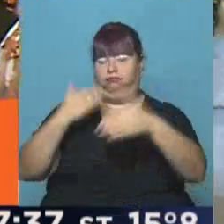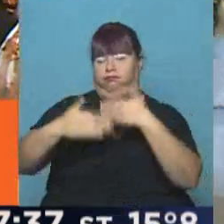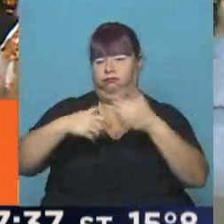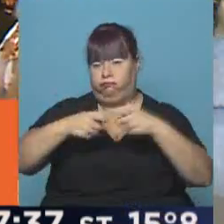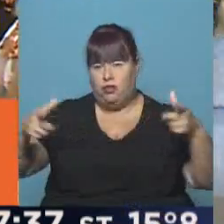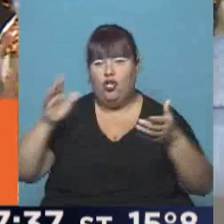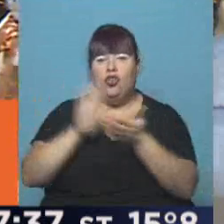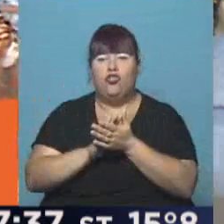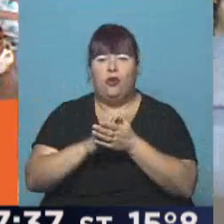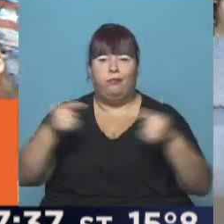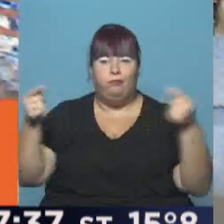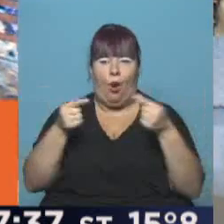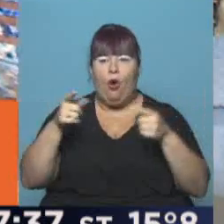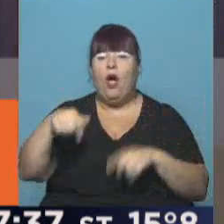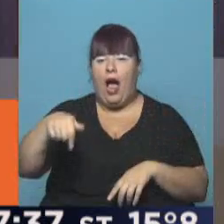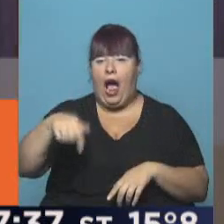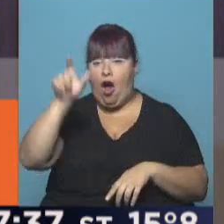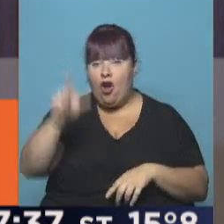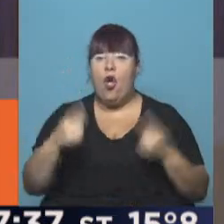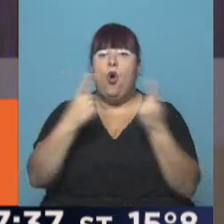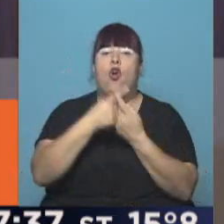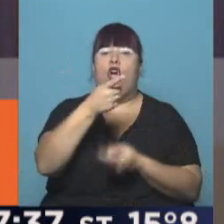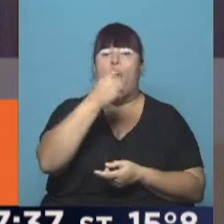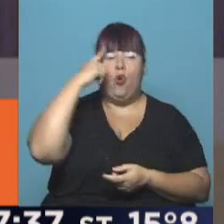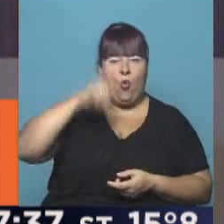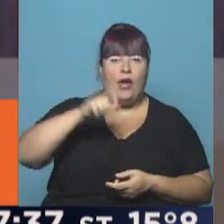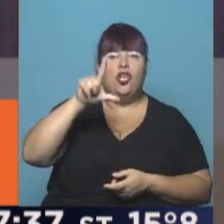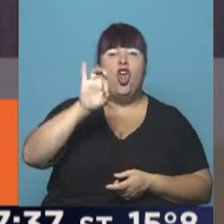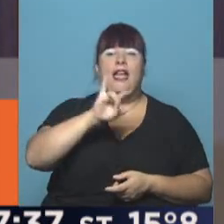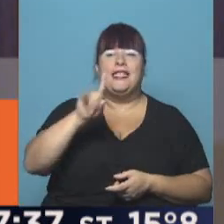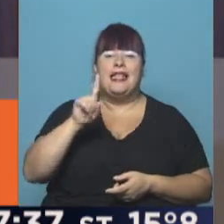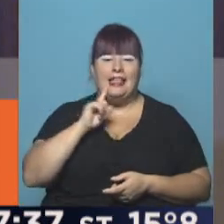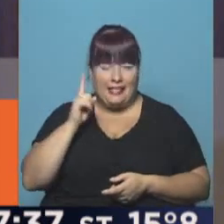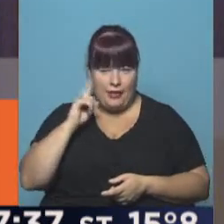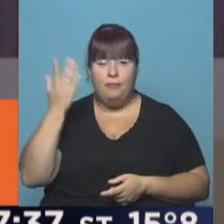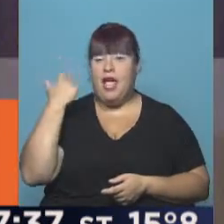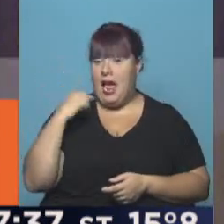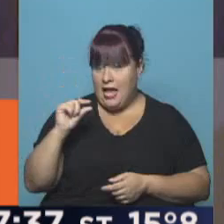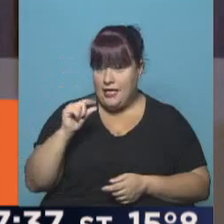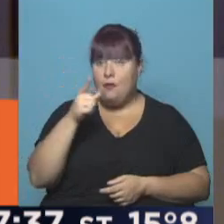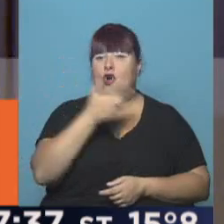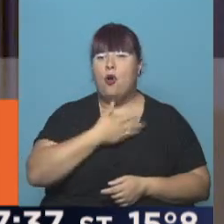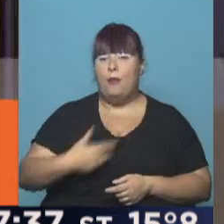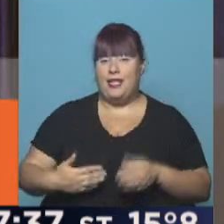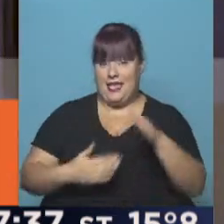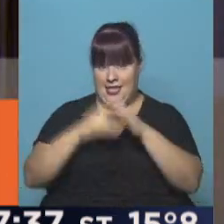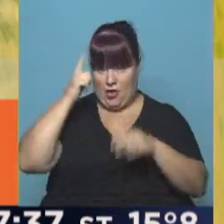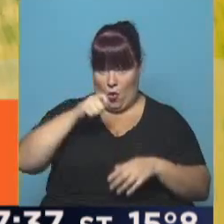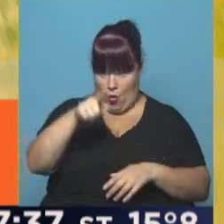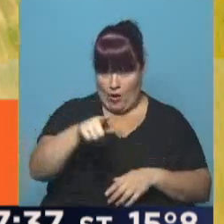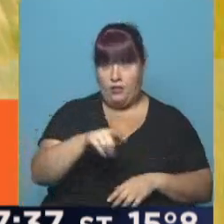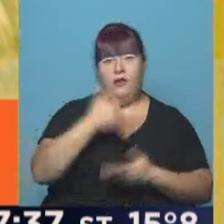alcanzó el enfrentamiento que mantiene con ricardo lorenzetti en las últimas horas el presidente de la corte